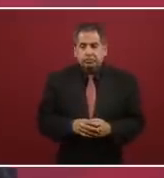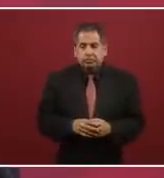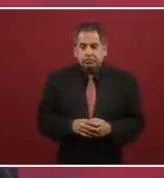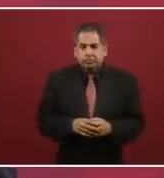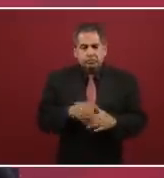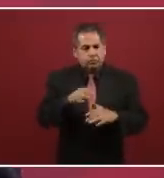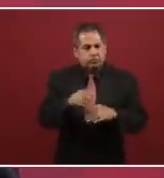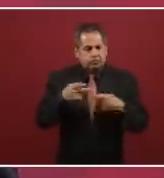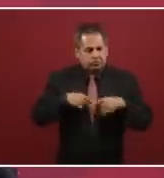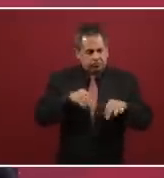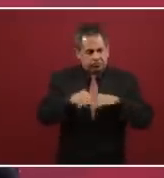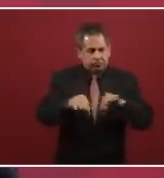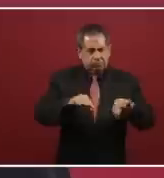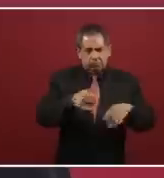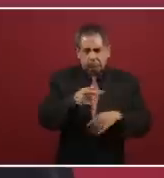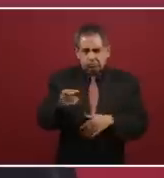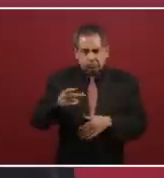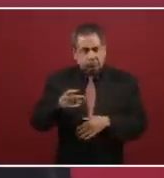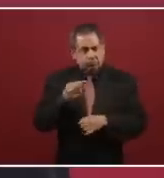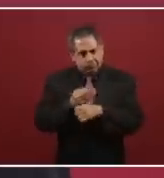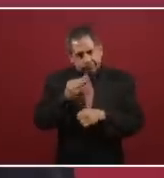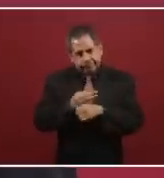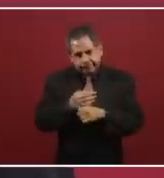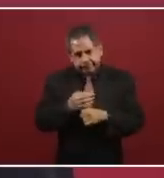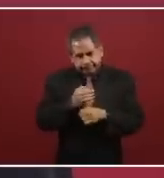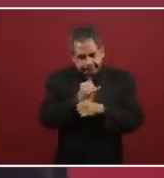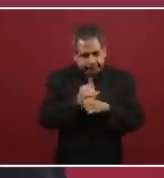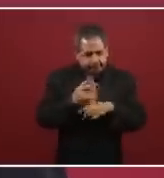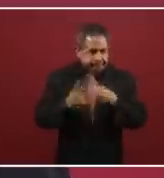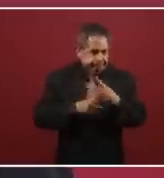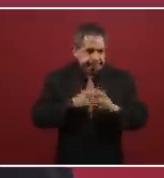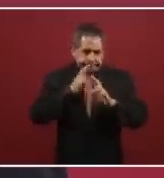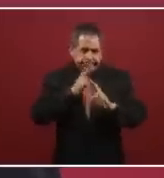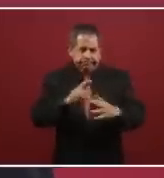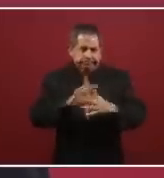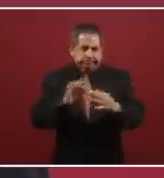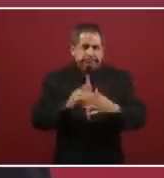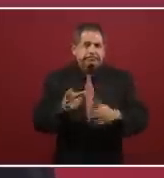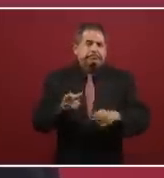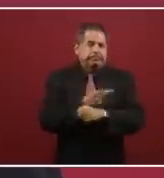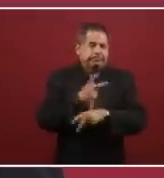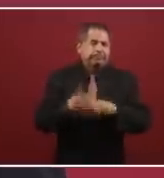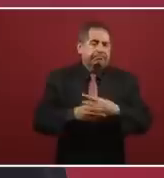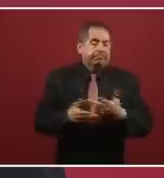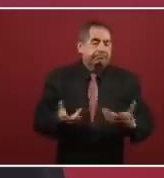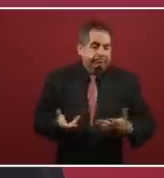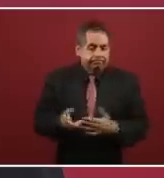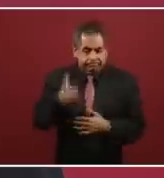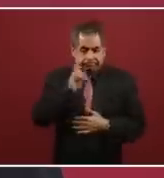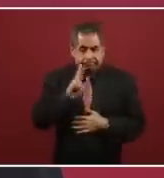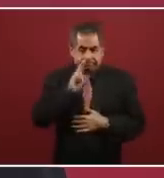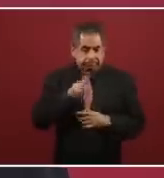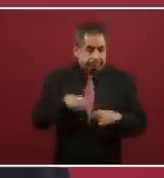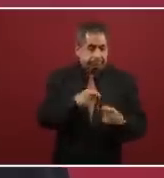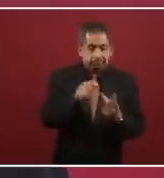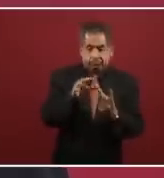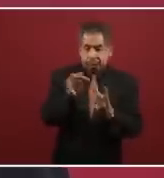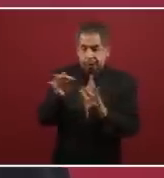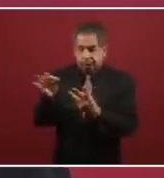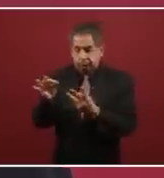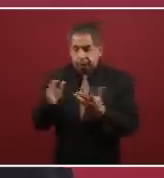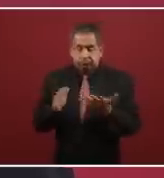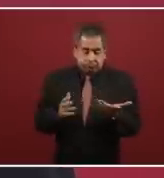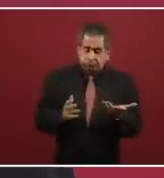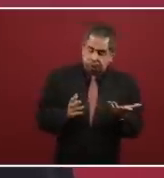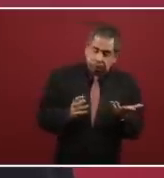Acerca de los trabajadores, pues estamos por resolver qué se hace. Desde luego hay que darles opciones, hay que darles